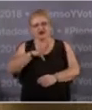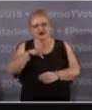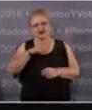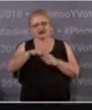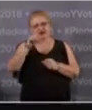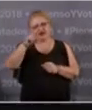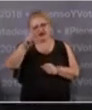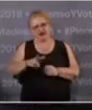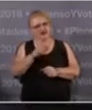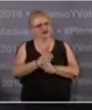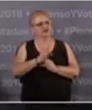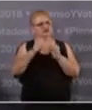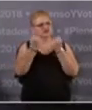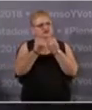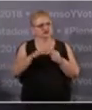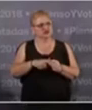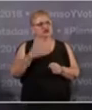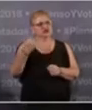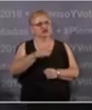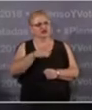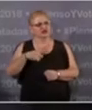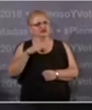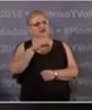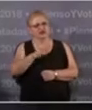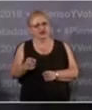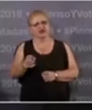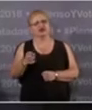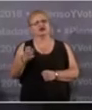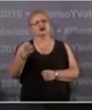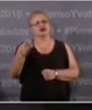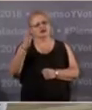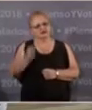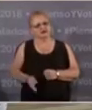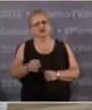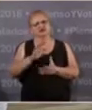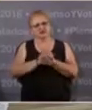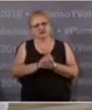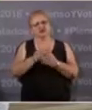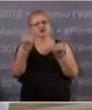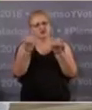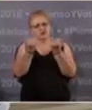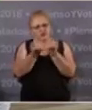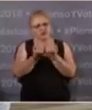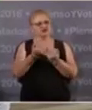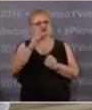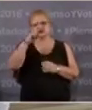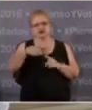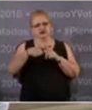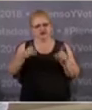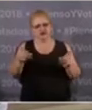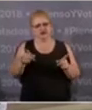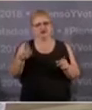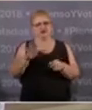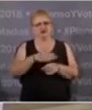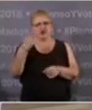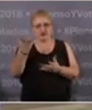social, y que se debe de garantizar el matrimonio igualitario sin distinción alguna. Hago esta pregunta porque hablar